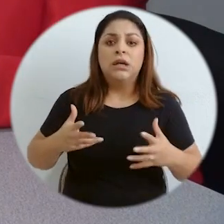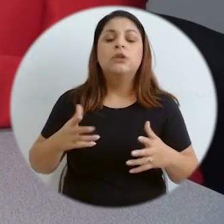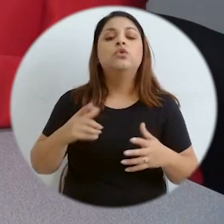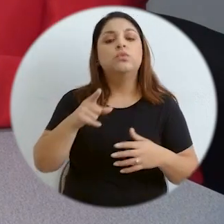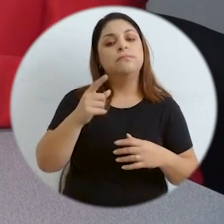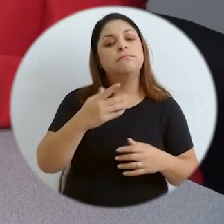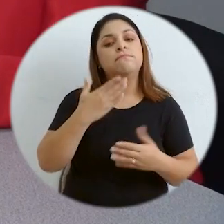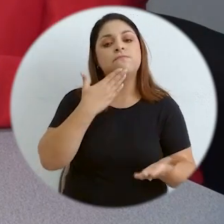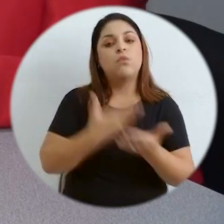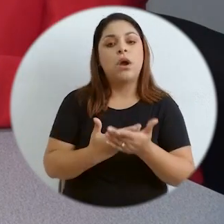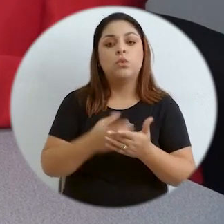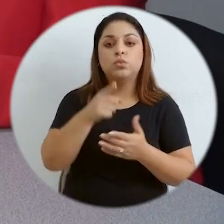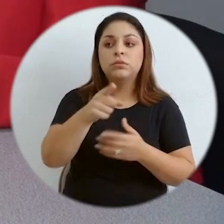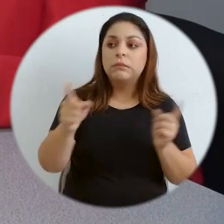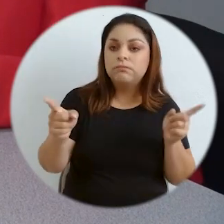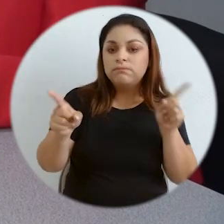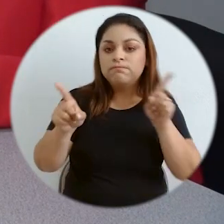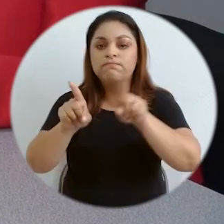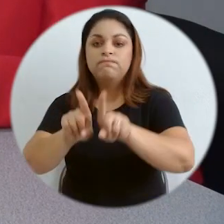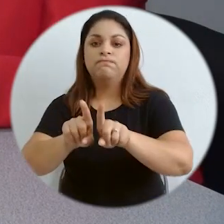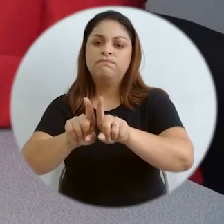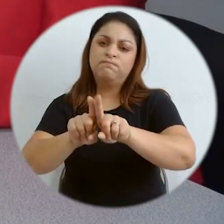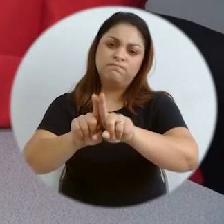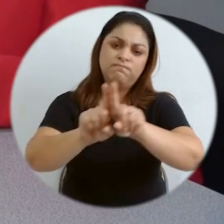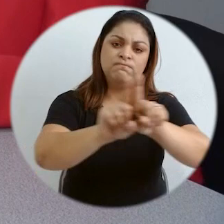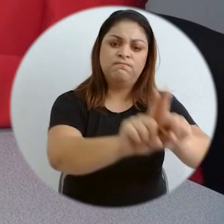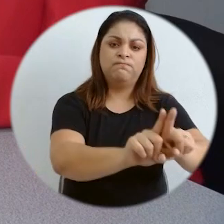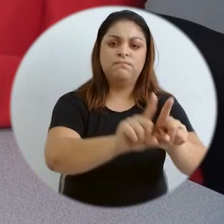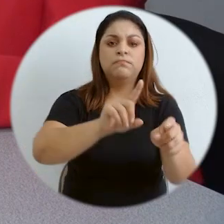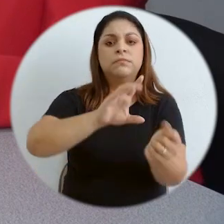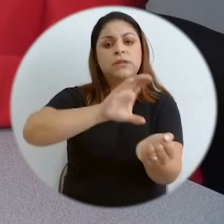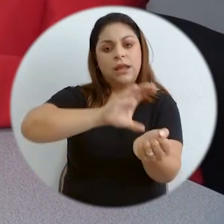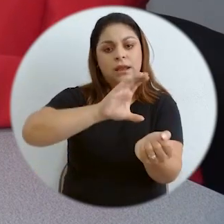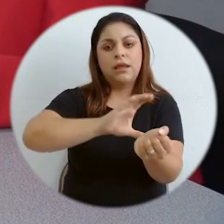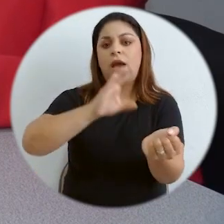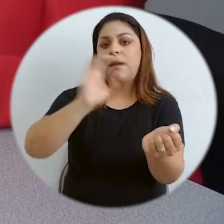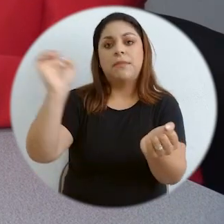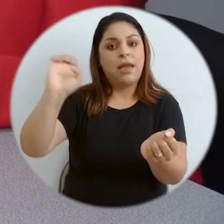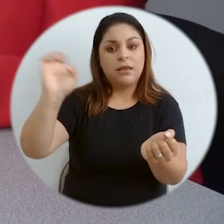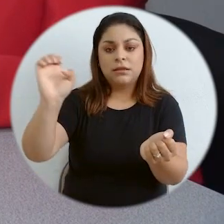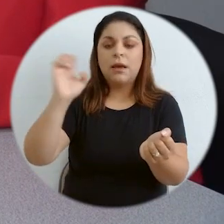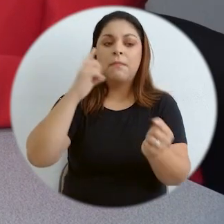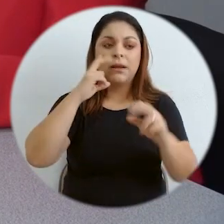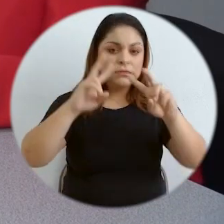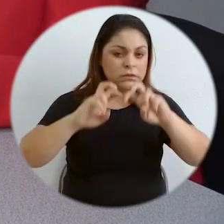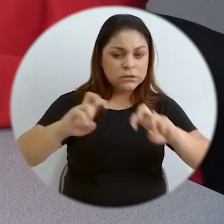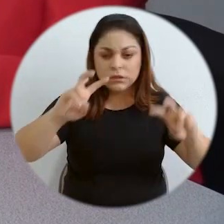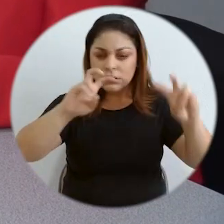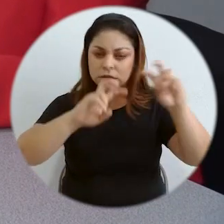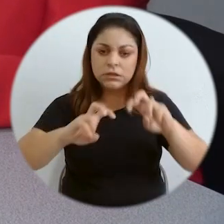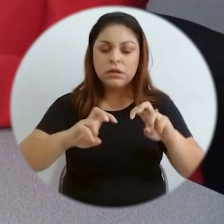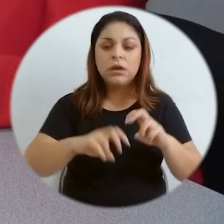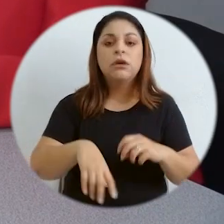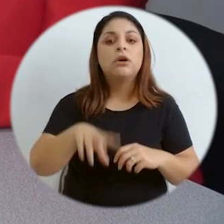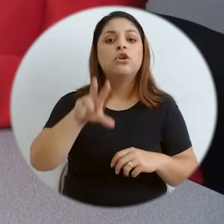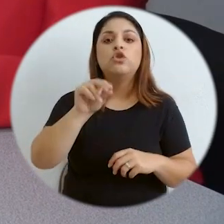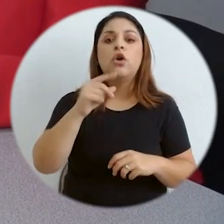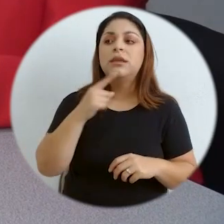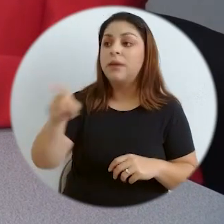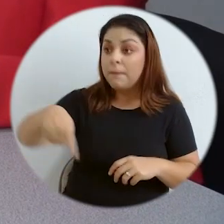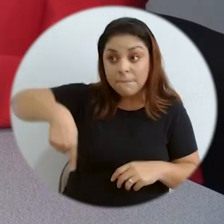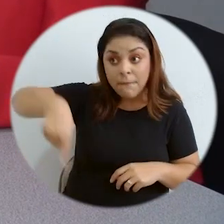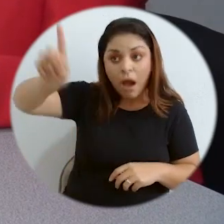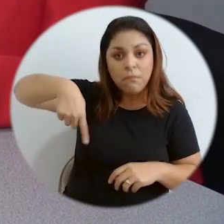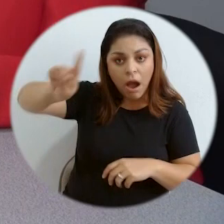lo ideal es acompañarla a un centro de salud, ¿verdad? A emergencias para que pueda ser valorado. No decirle a